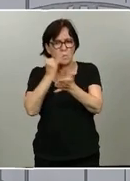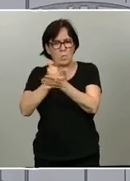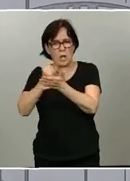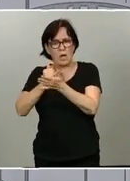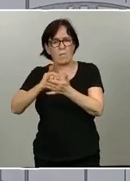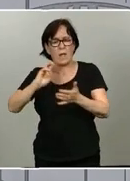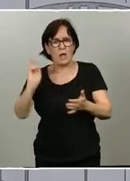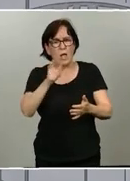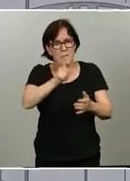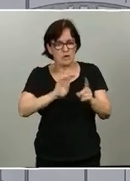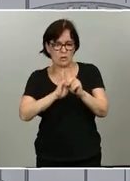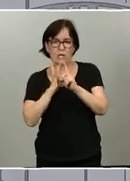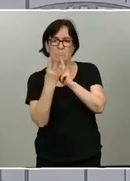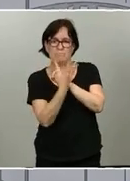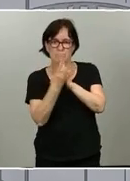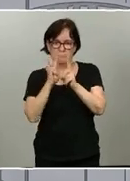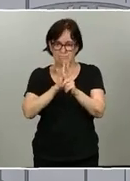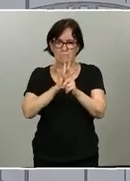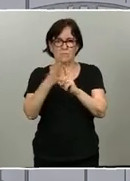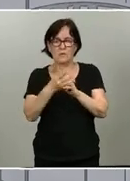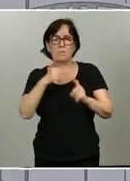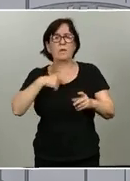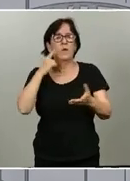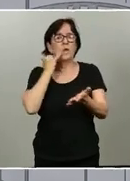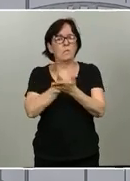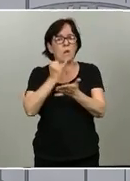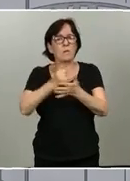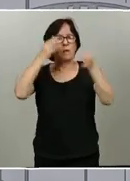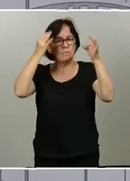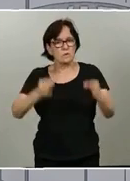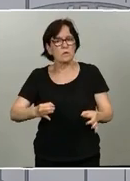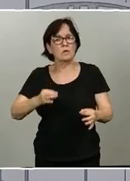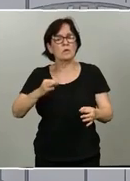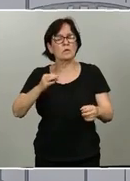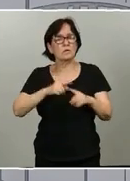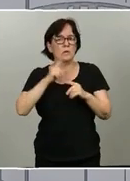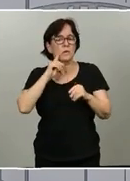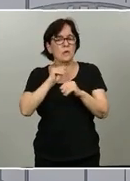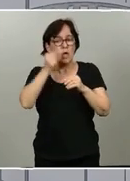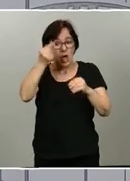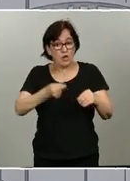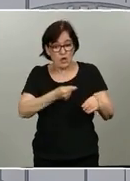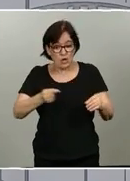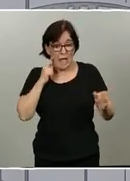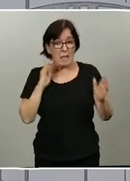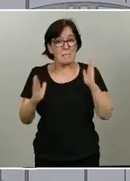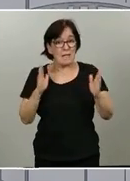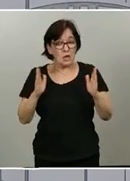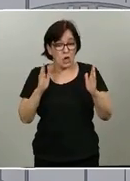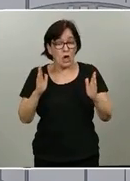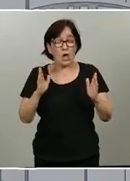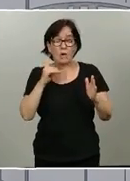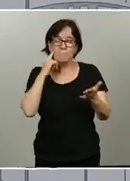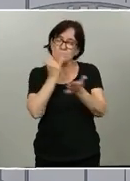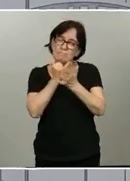alrededor de estos y pruebas diagnósticas para confirmar que las personas se curan etcétera en total en ese mismo periodo en el que se han testado alrededor de